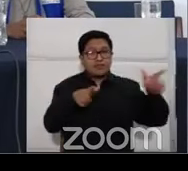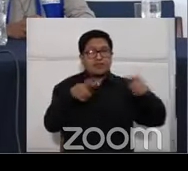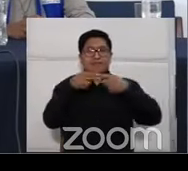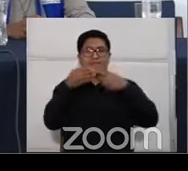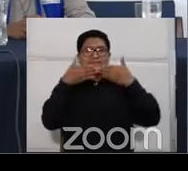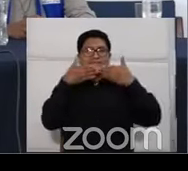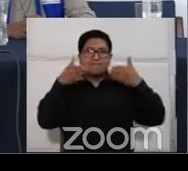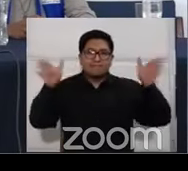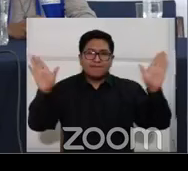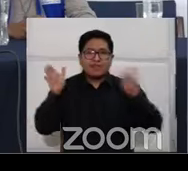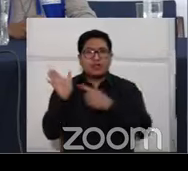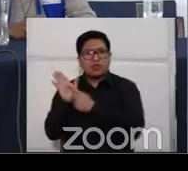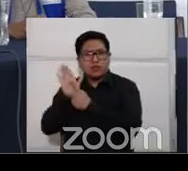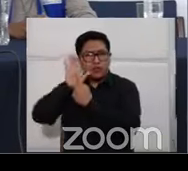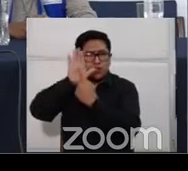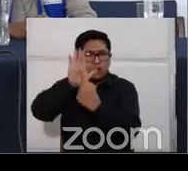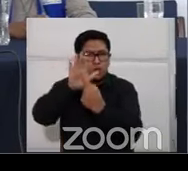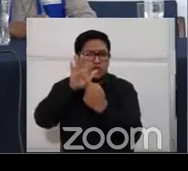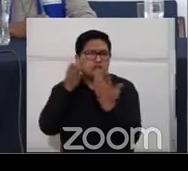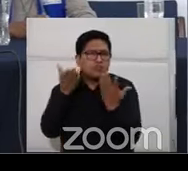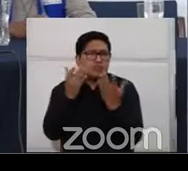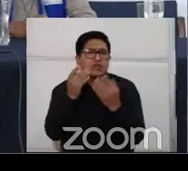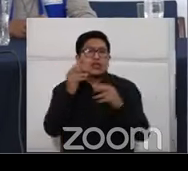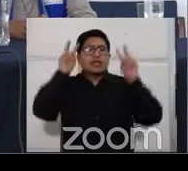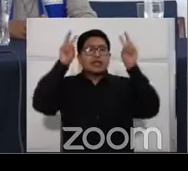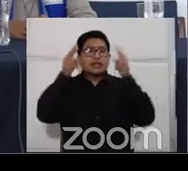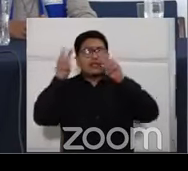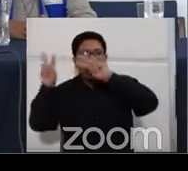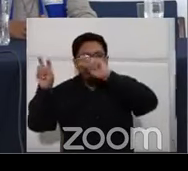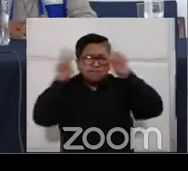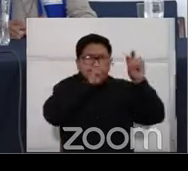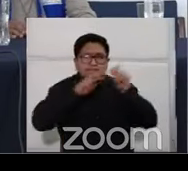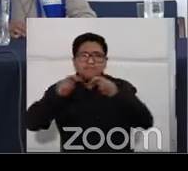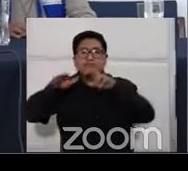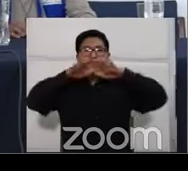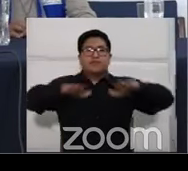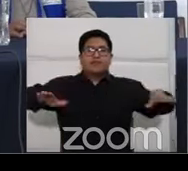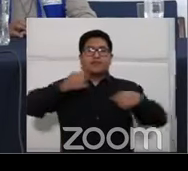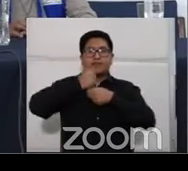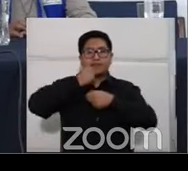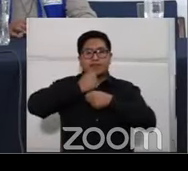presentación del reportaje acerca del trabajo infantil en bolivia